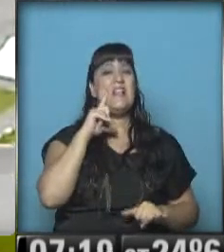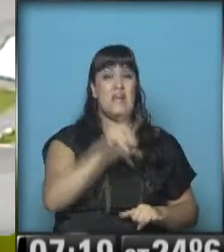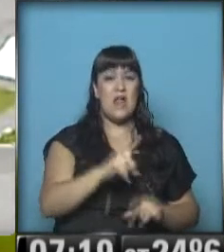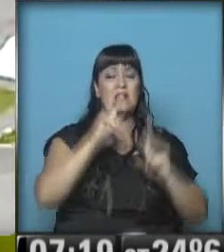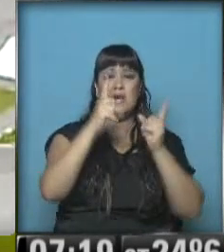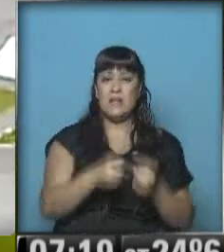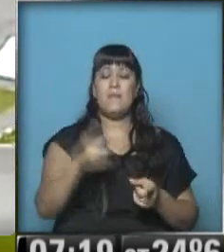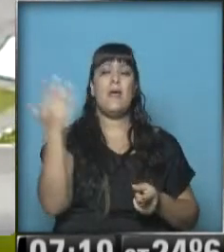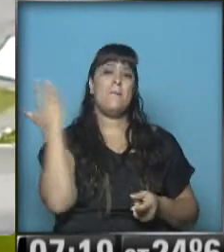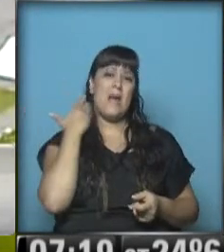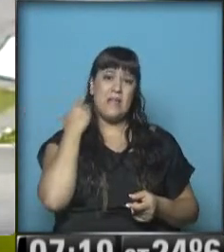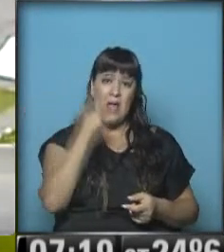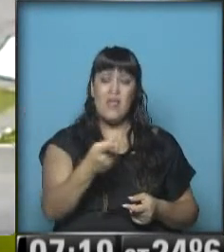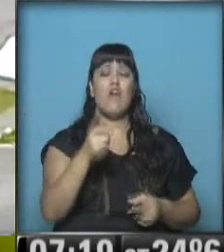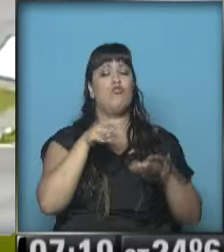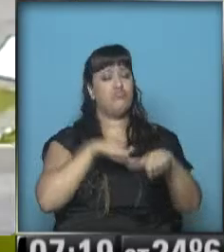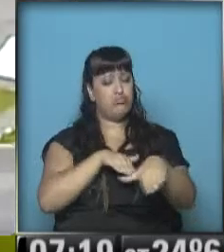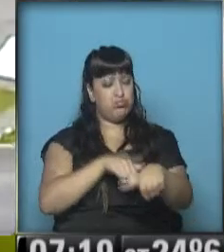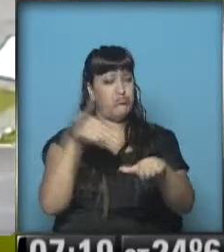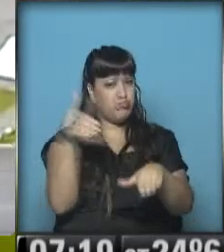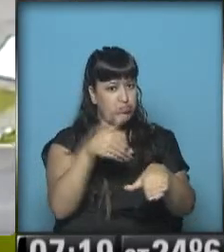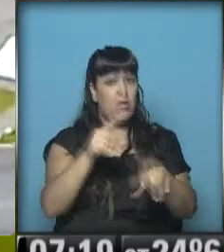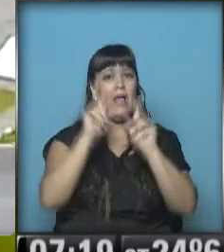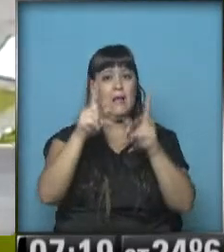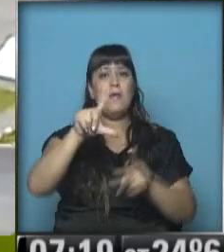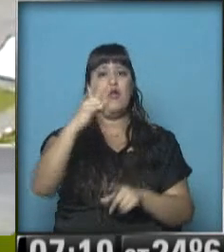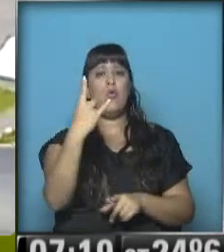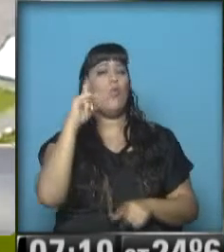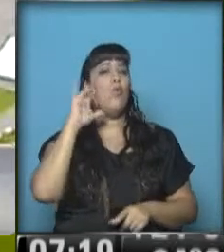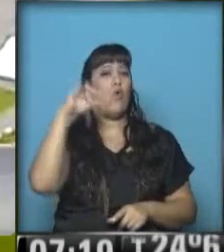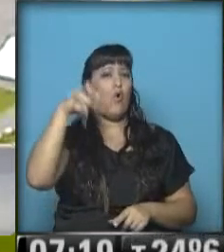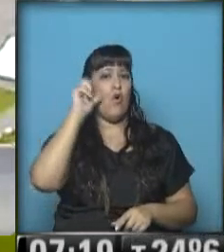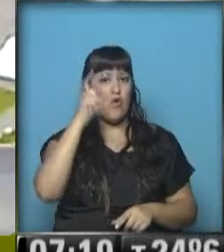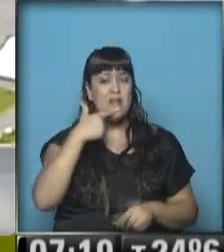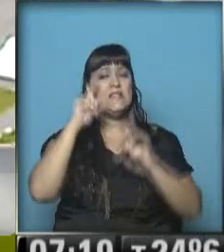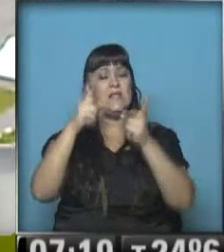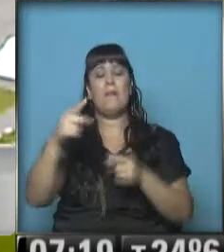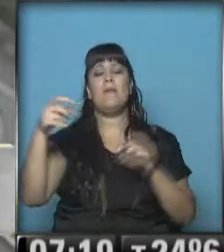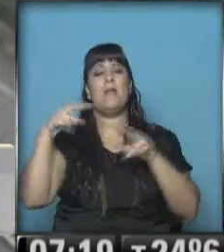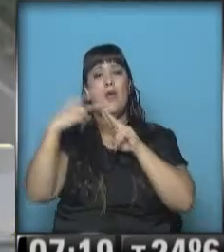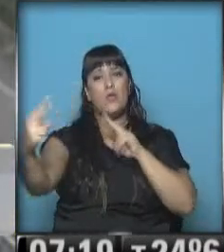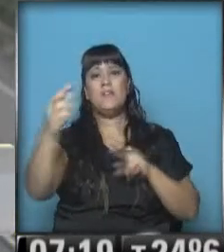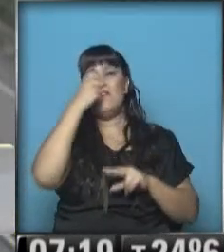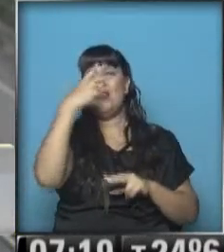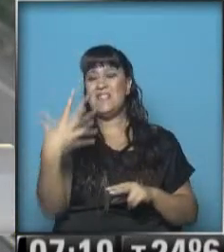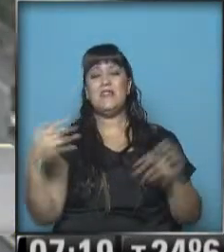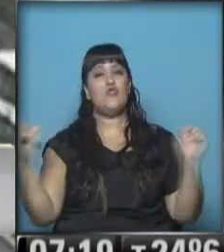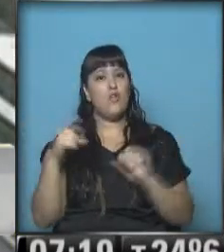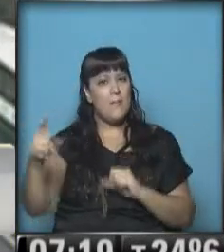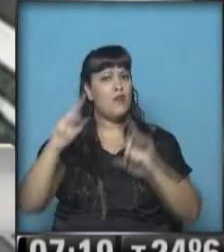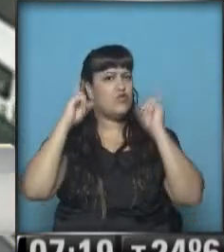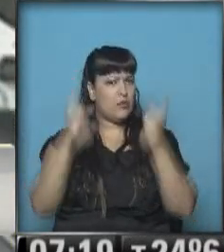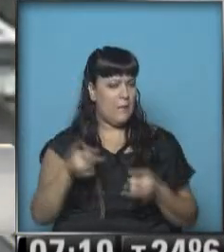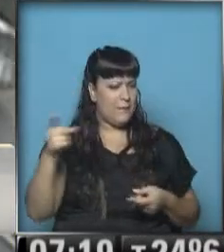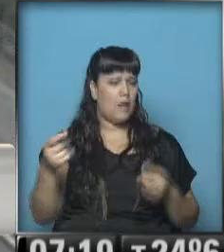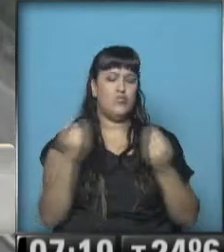a la altura de Mataderos, lo mismo ocurre en el inicio de Lugones y la autopista 25 de mayo altura Parque Chacabuco hacia el centro.